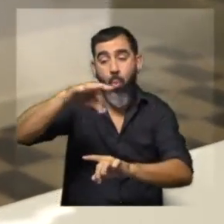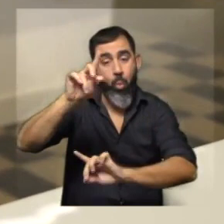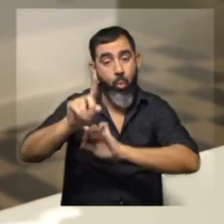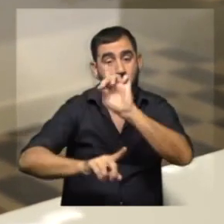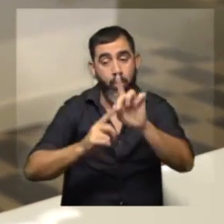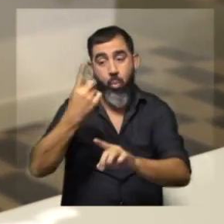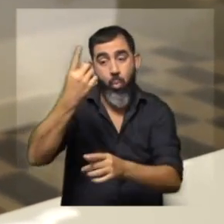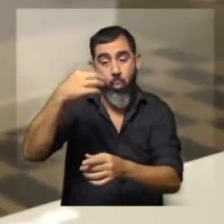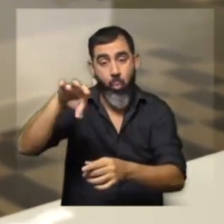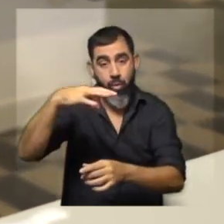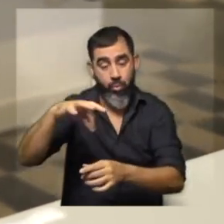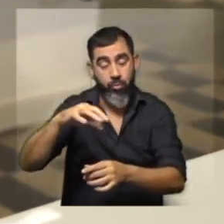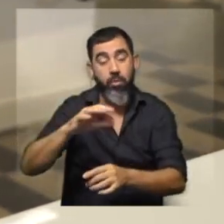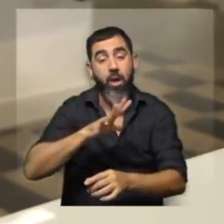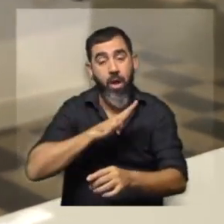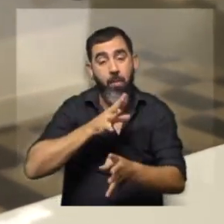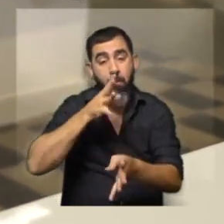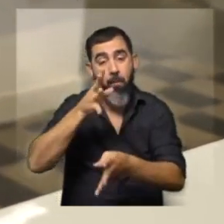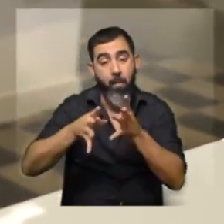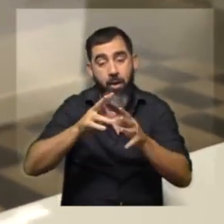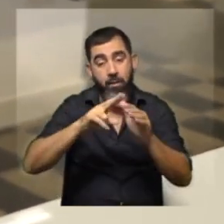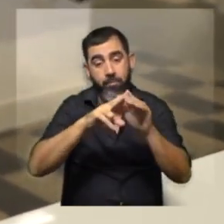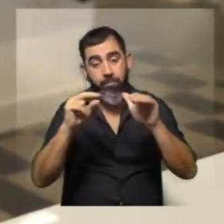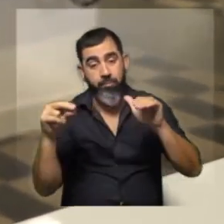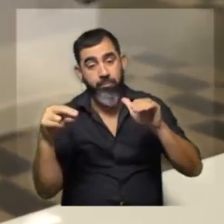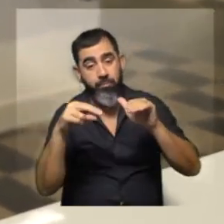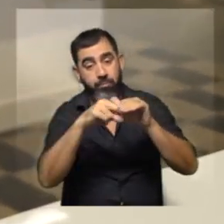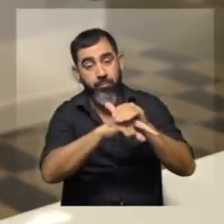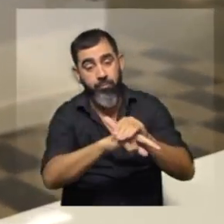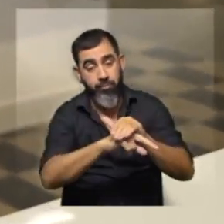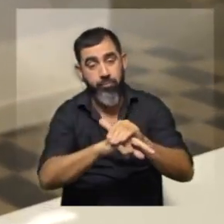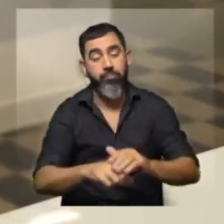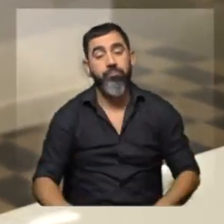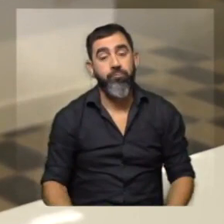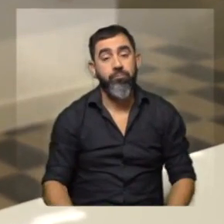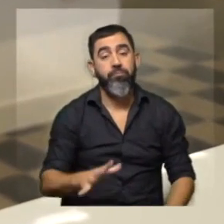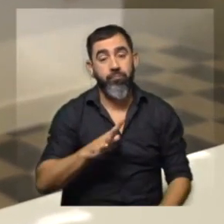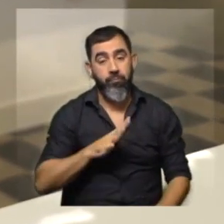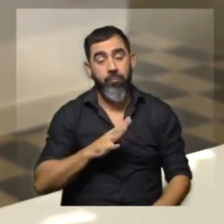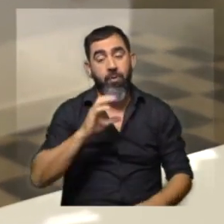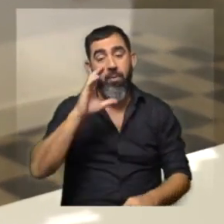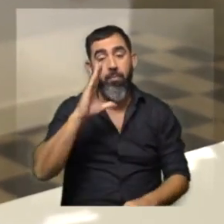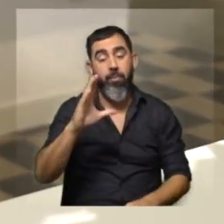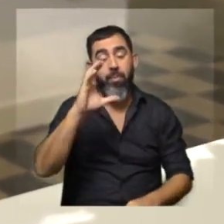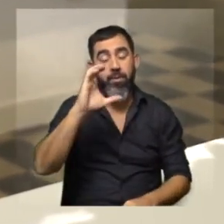universidad. Tenemos equipos de resonancia magnética nuclear de escritorio, tenemos equipos para